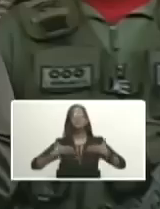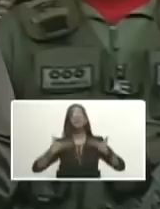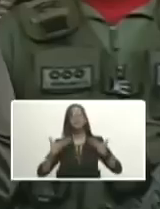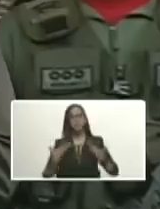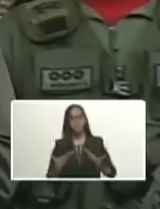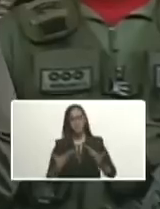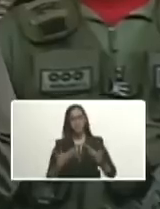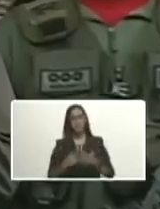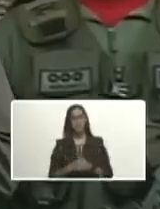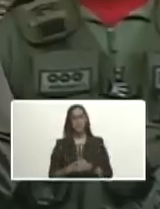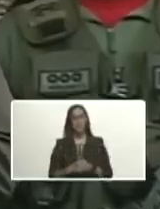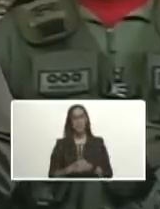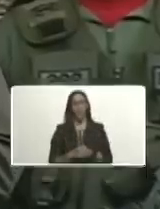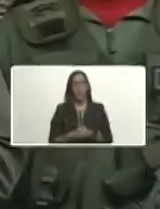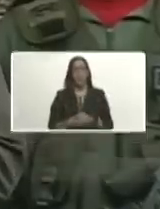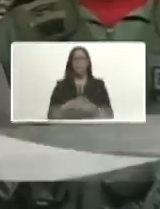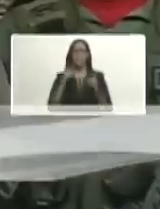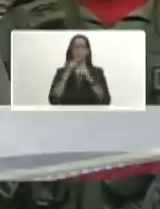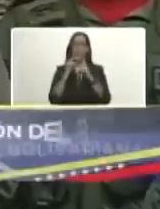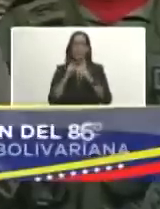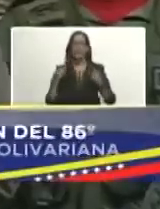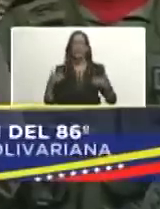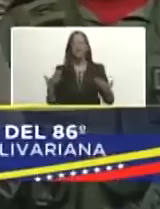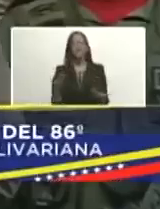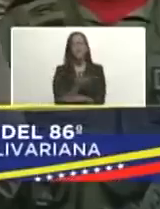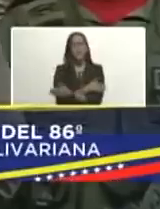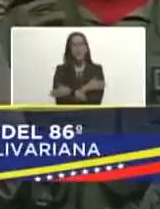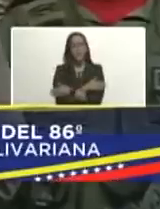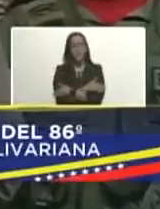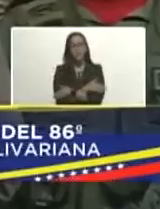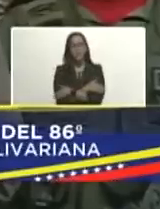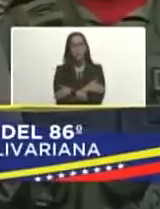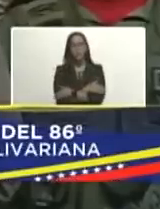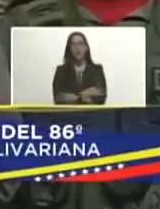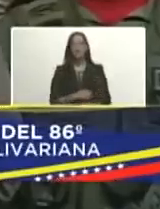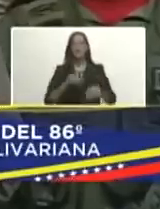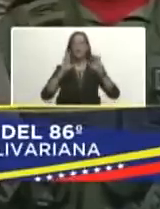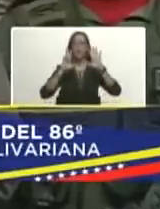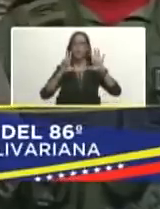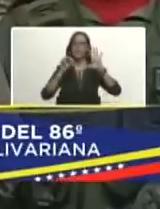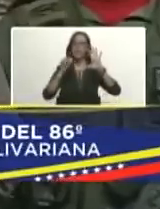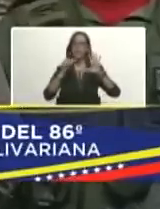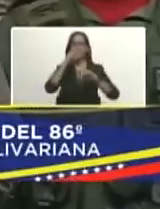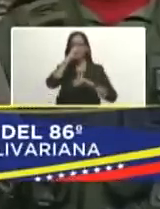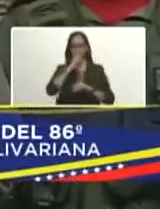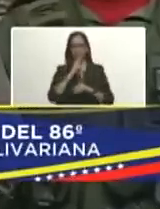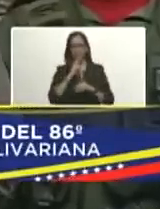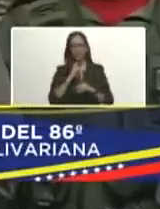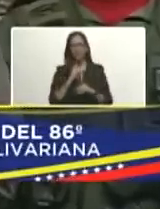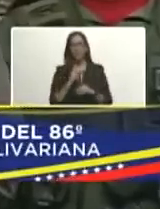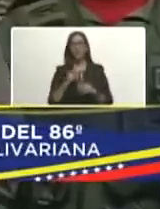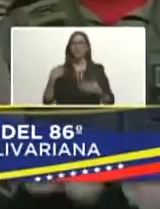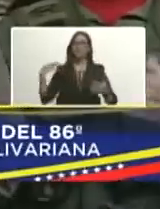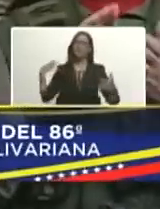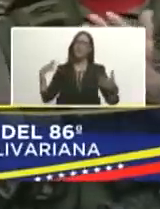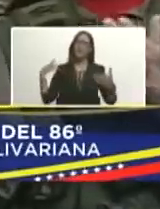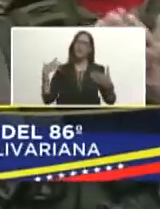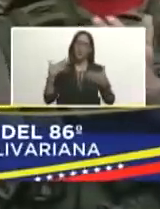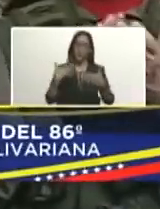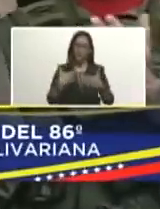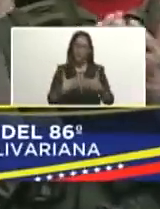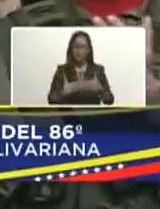mis palabras de felicitación por estos 86 años de trayectoria